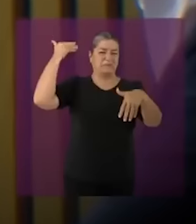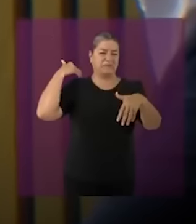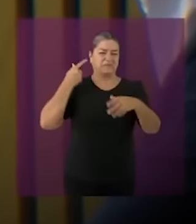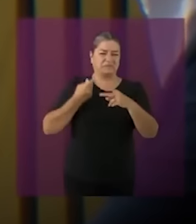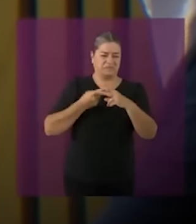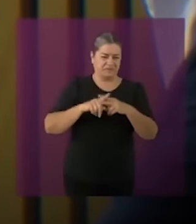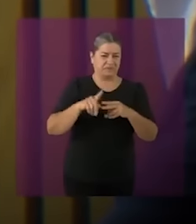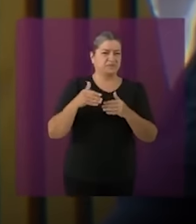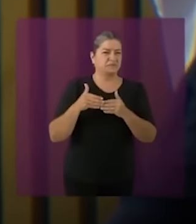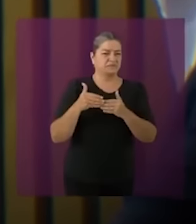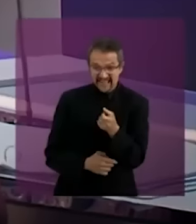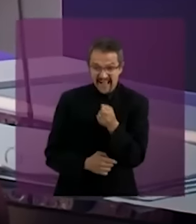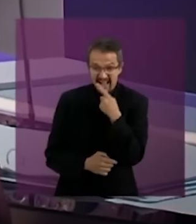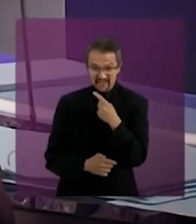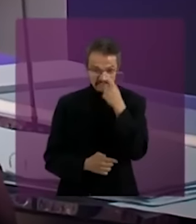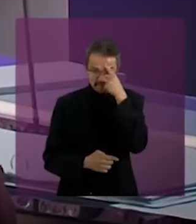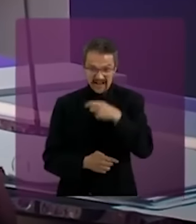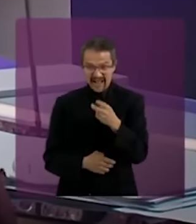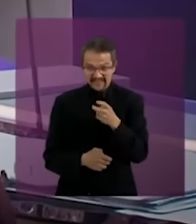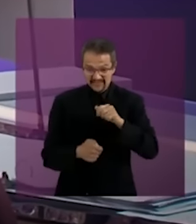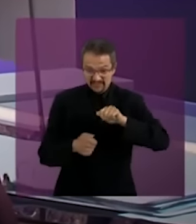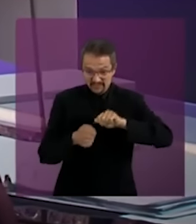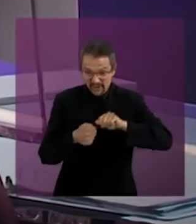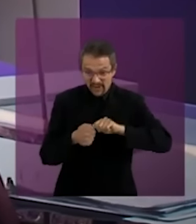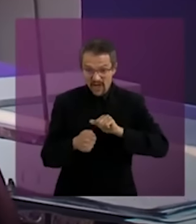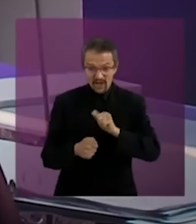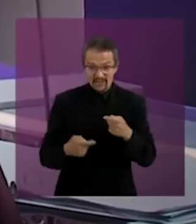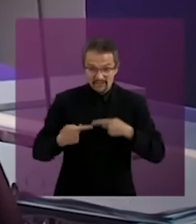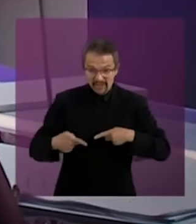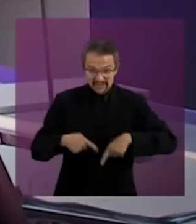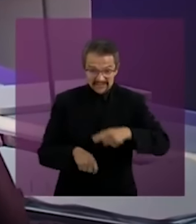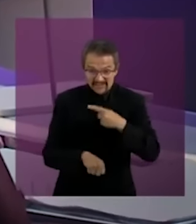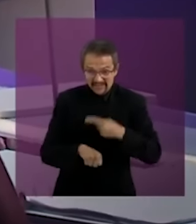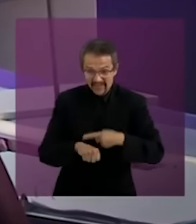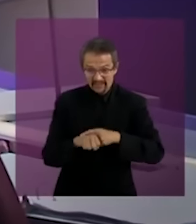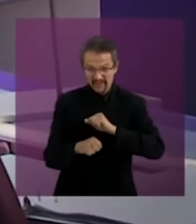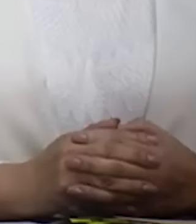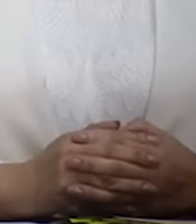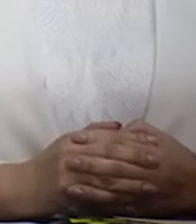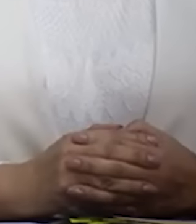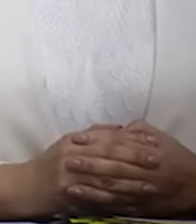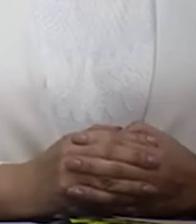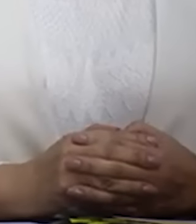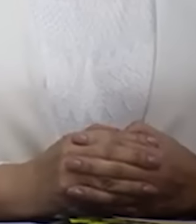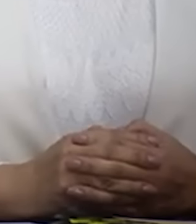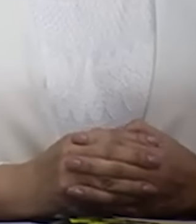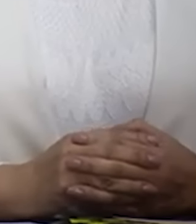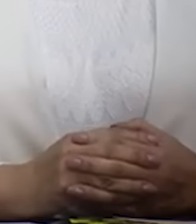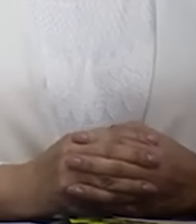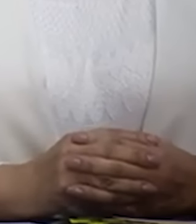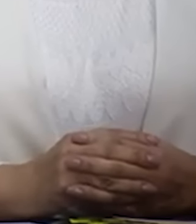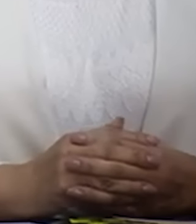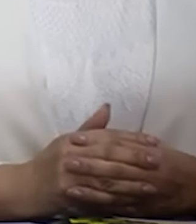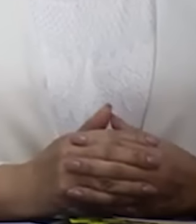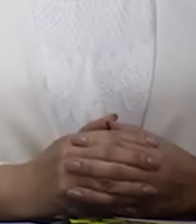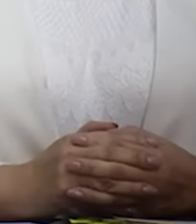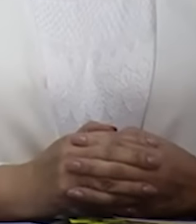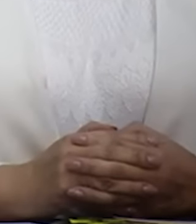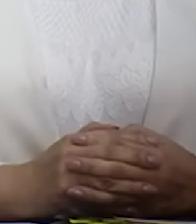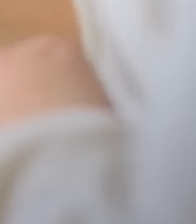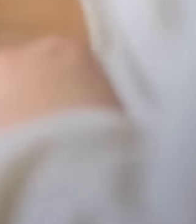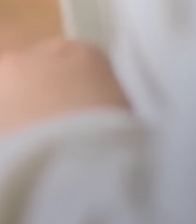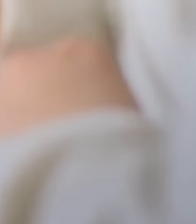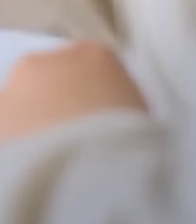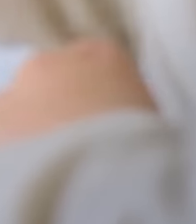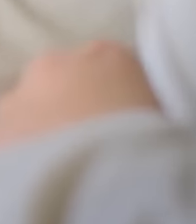acusaciones, echar culpas o exhibir denuncias si todas se quedan en el aire, y que la candidata o el candidato que